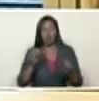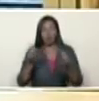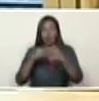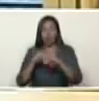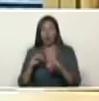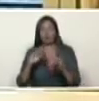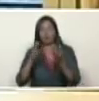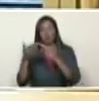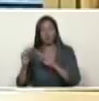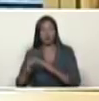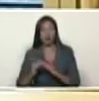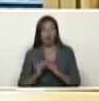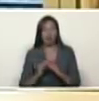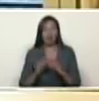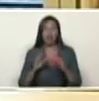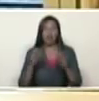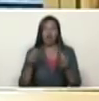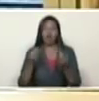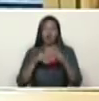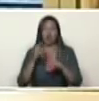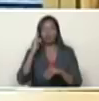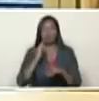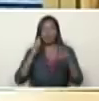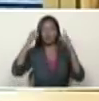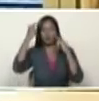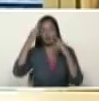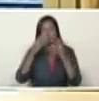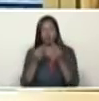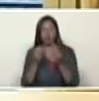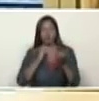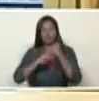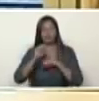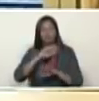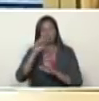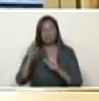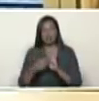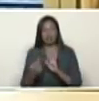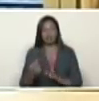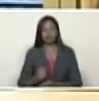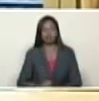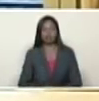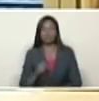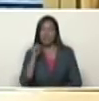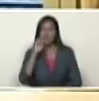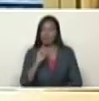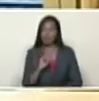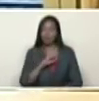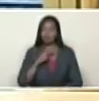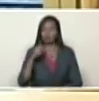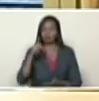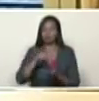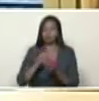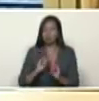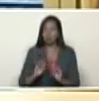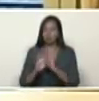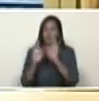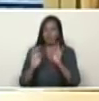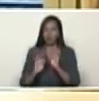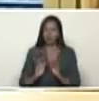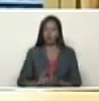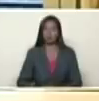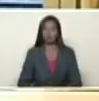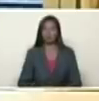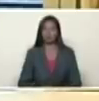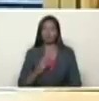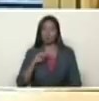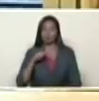VC, de las unidades populares de defensa integral, donde están ustedes, allí estoy yo, estoy